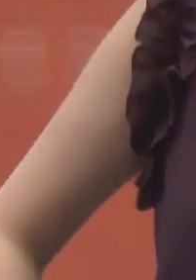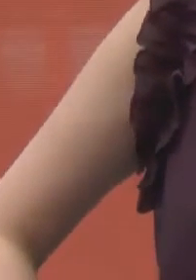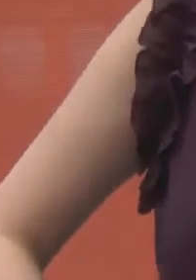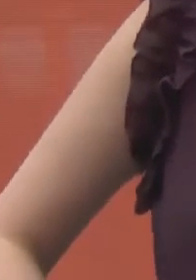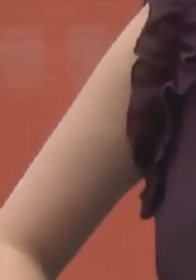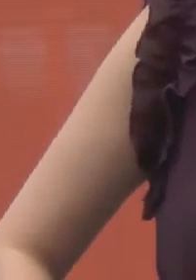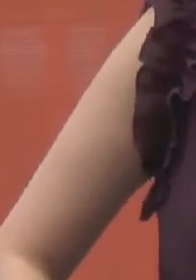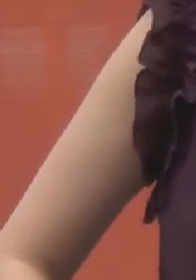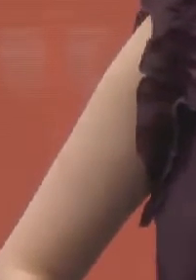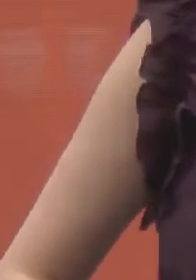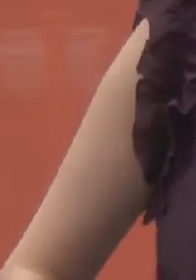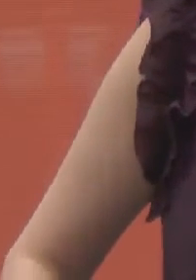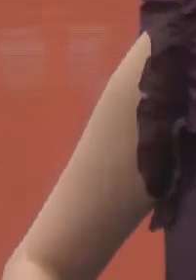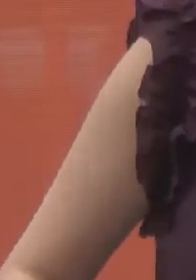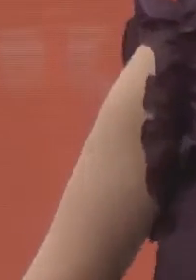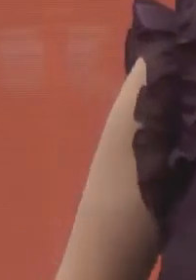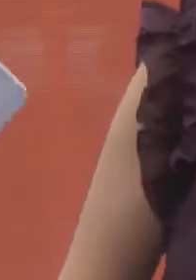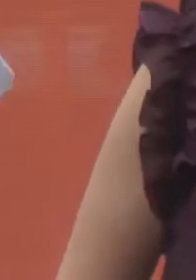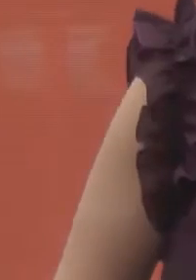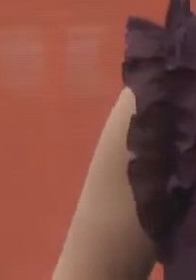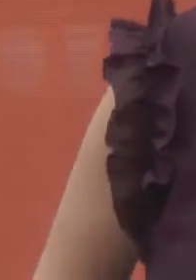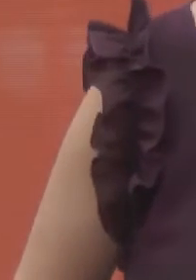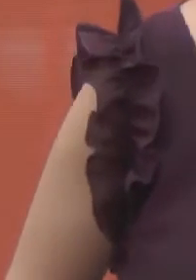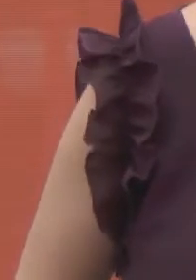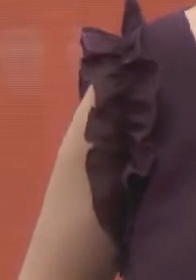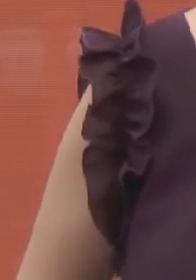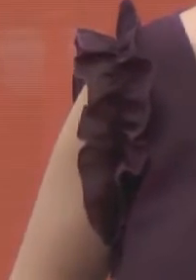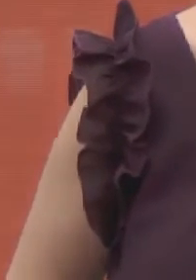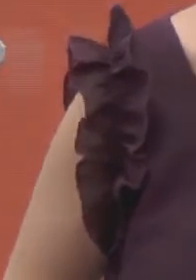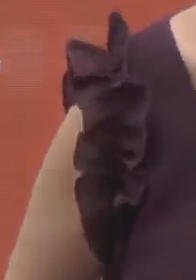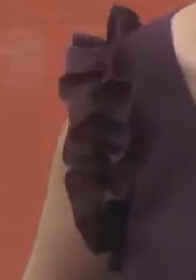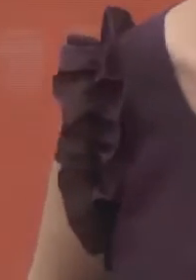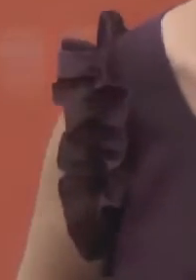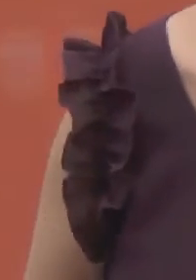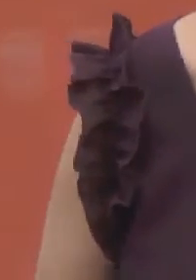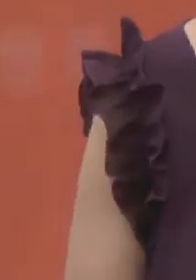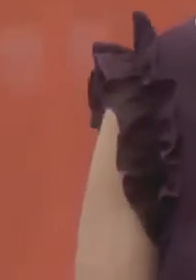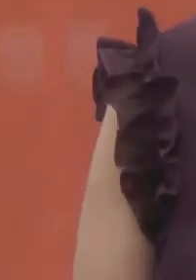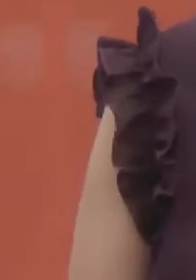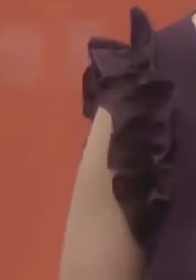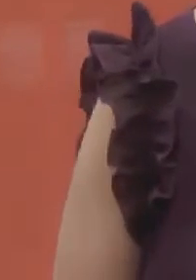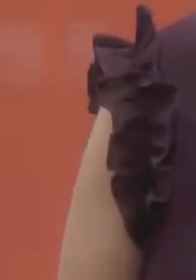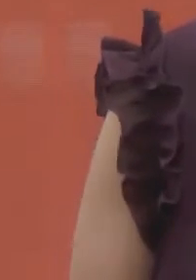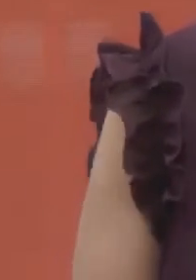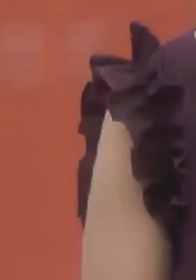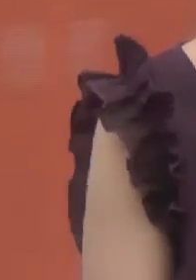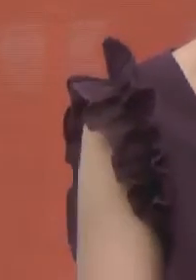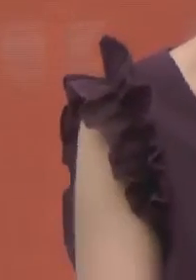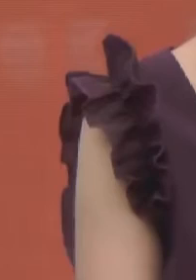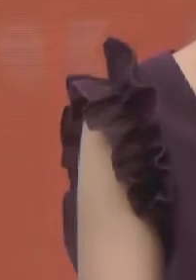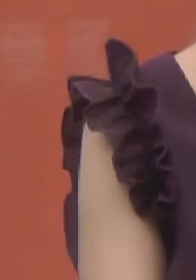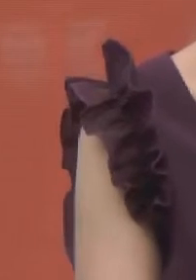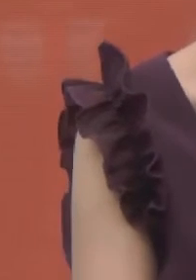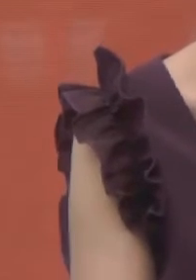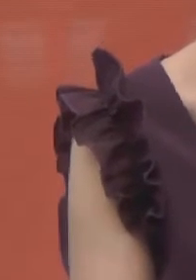nos últimos 2 anos. Moitísimas gracias a toda a xente dos círculos que leva traballando e sacando o proxecto adiante,